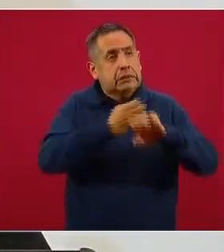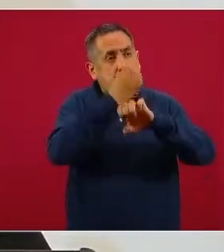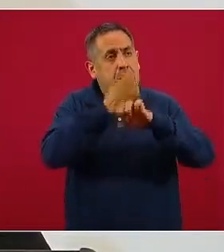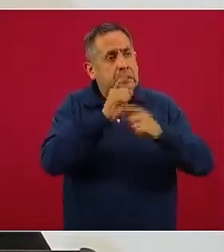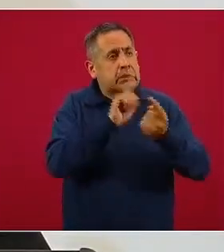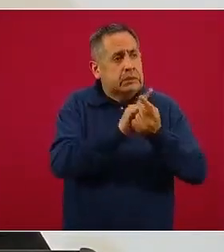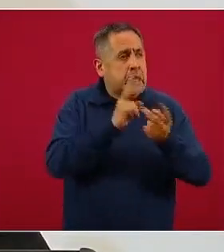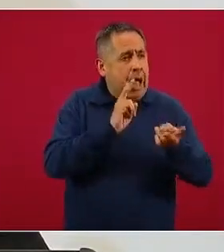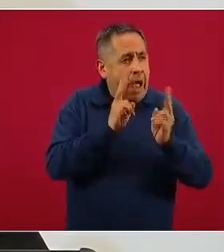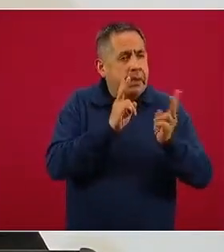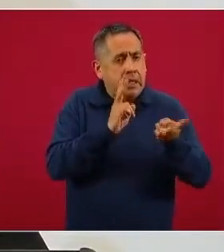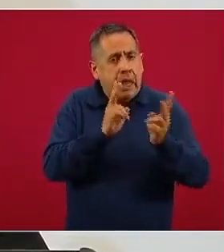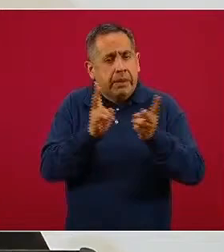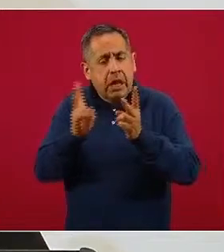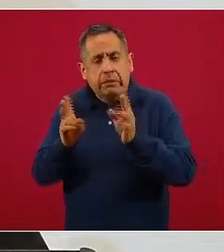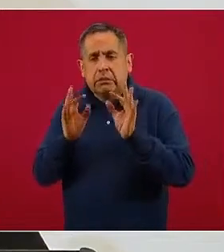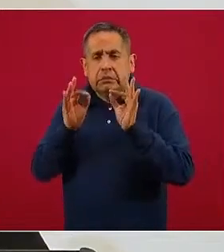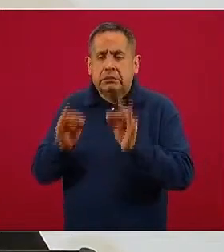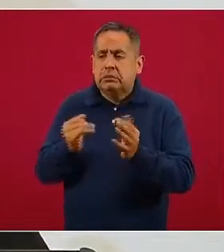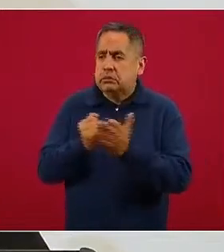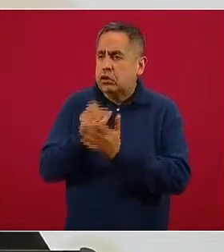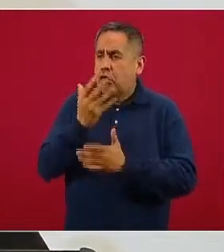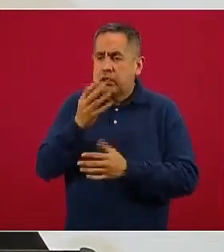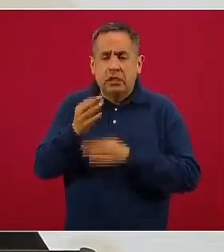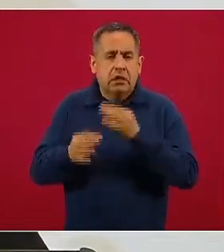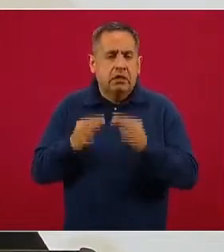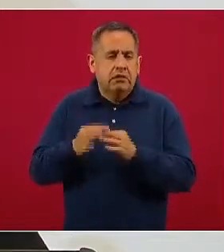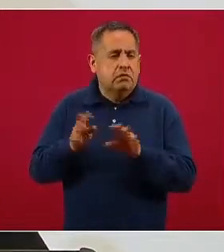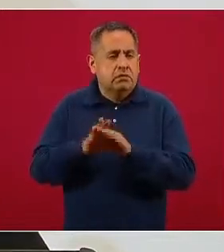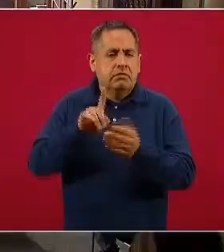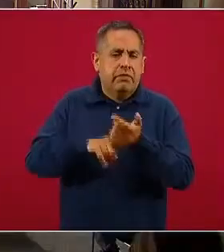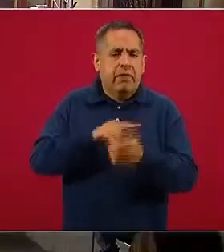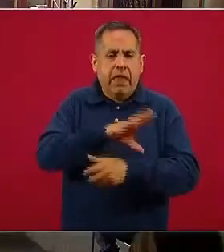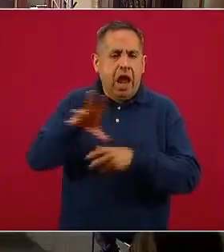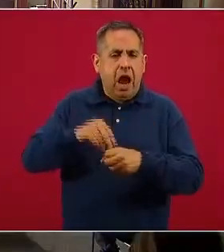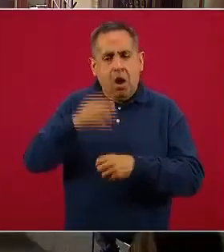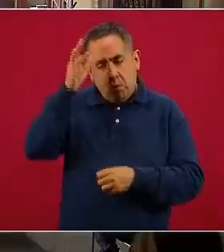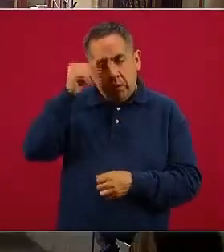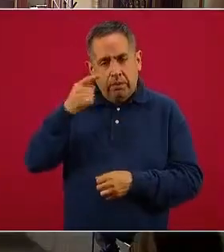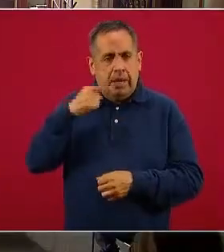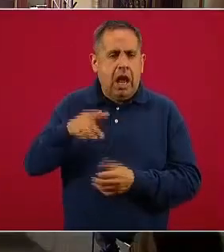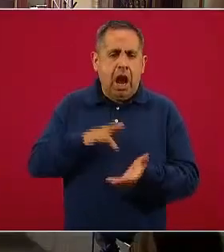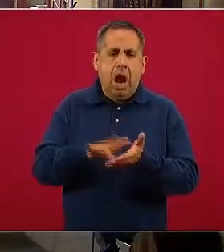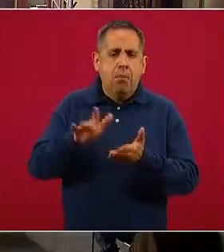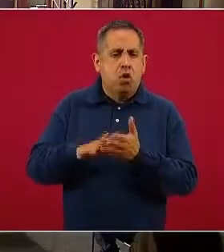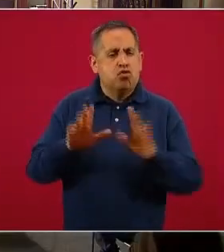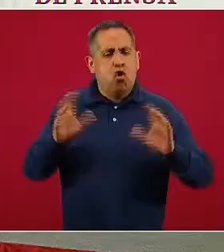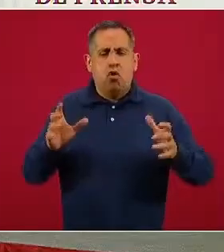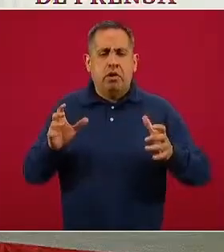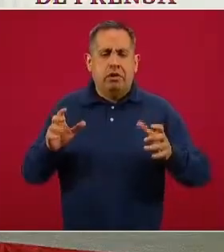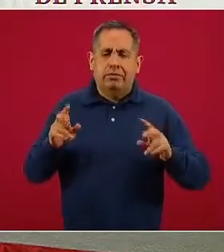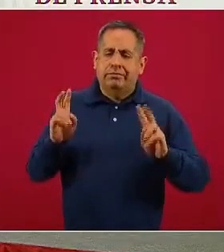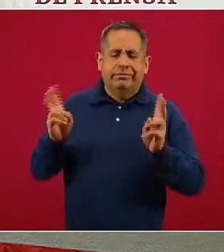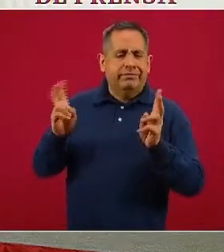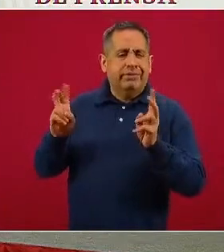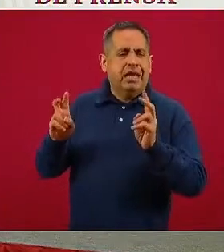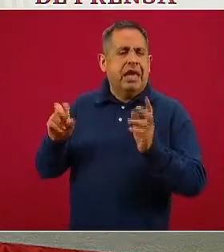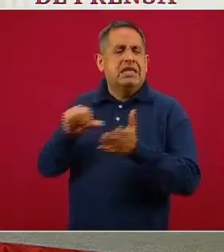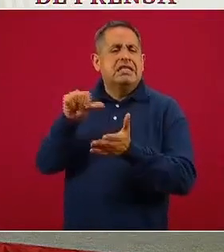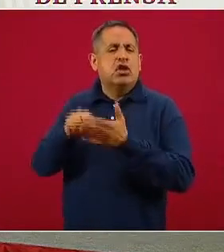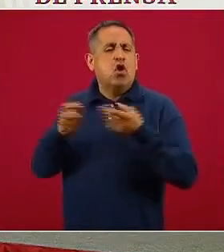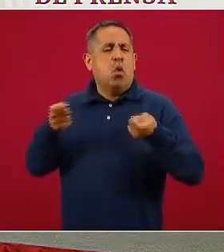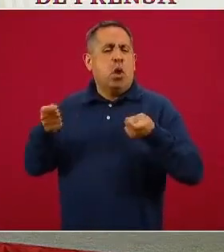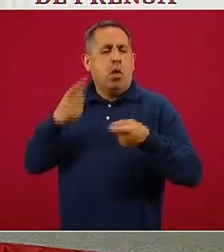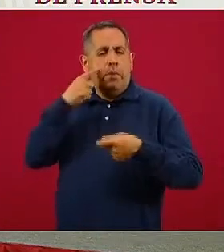para ir oficializando, formalizando este convenio que también dé apoyo al Centro Regulador de Urgencias Médicas